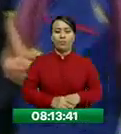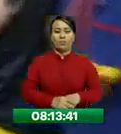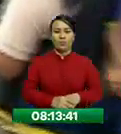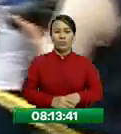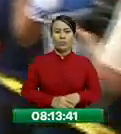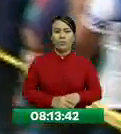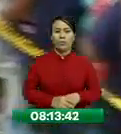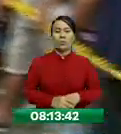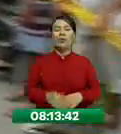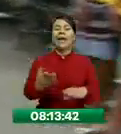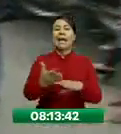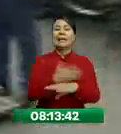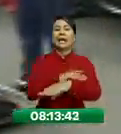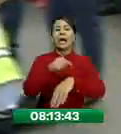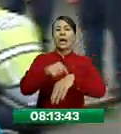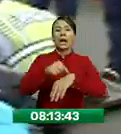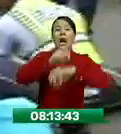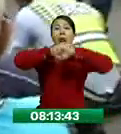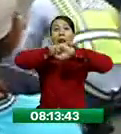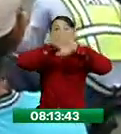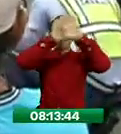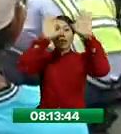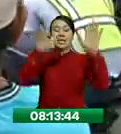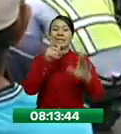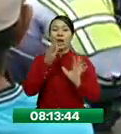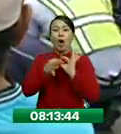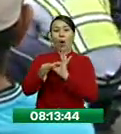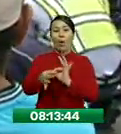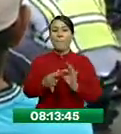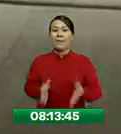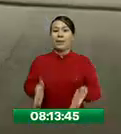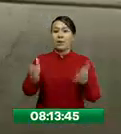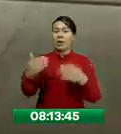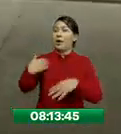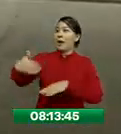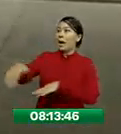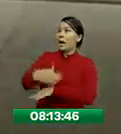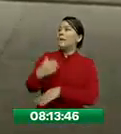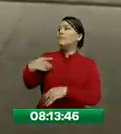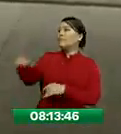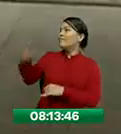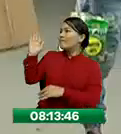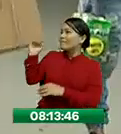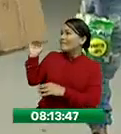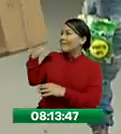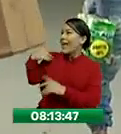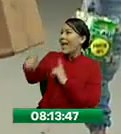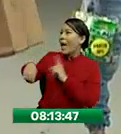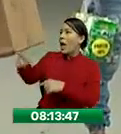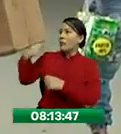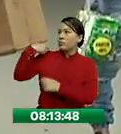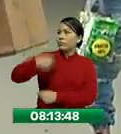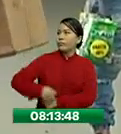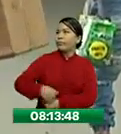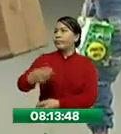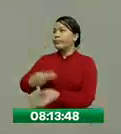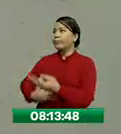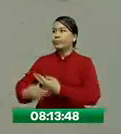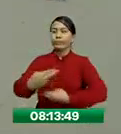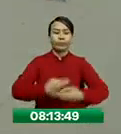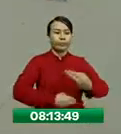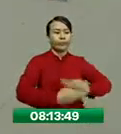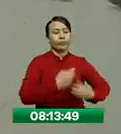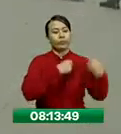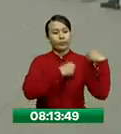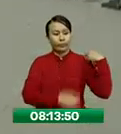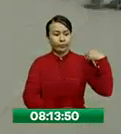Fue durante horas de la mañana cuando sus compañeros de la calle lo vieron por última vez portando su mercadería. Cargaba